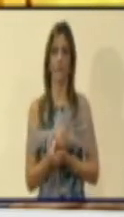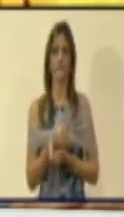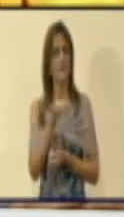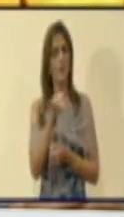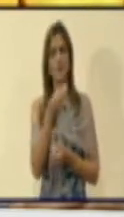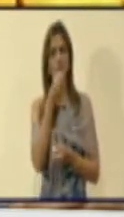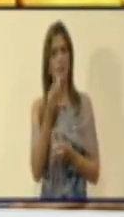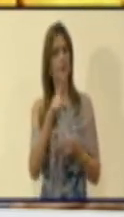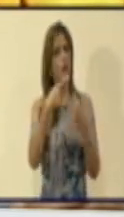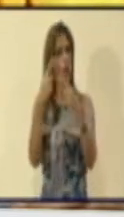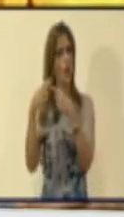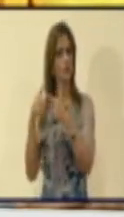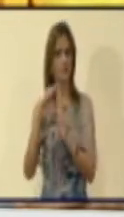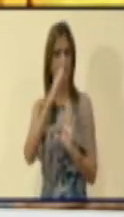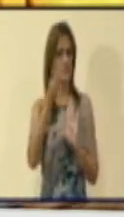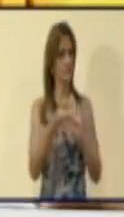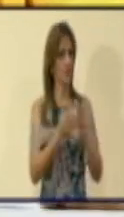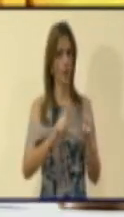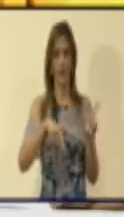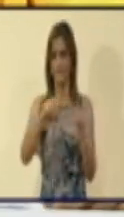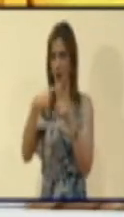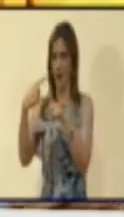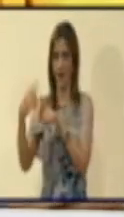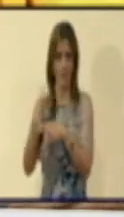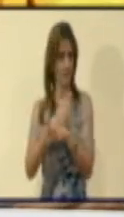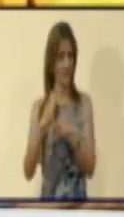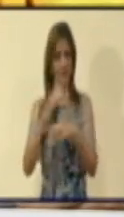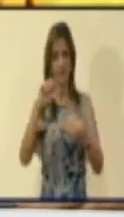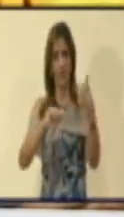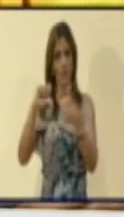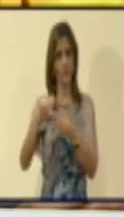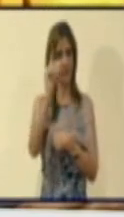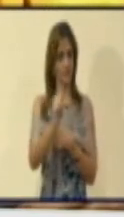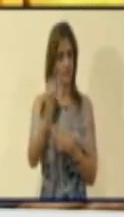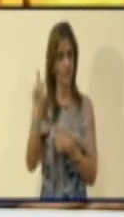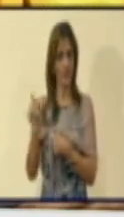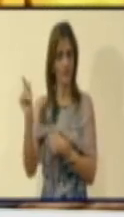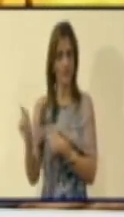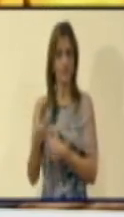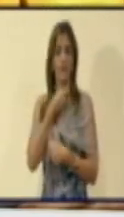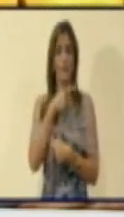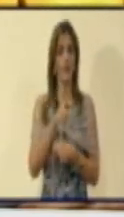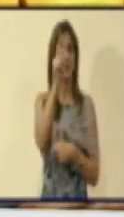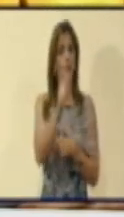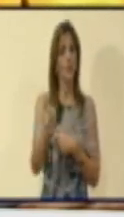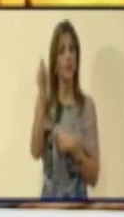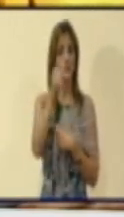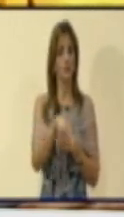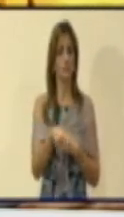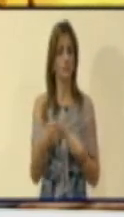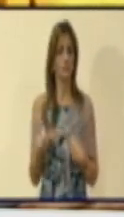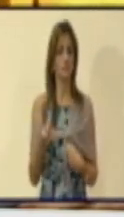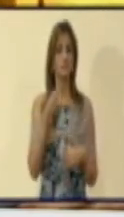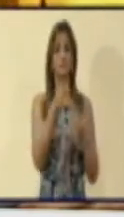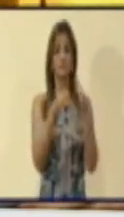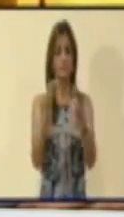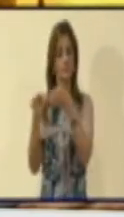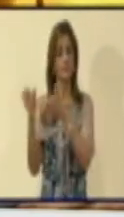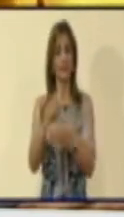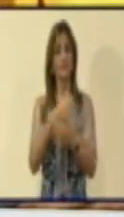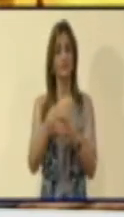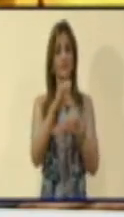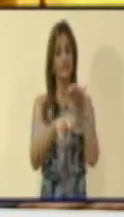sanciones accesorias que están establecidas en el Código Penal y que puede ser, por ejemplo, la prohibición de frecuentar determinados lugares, estas personas